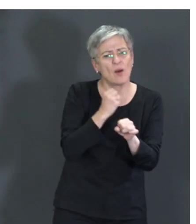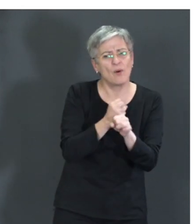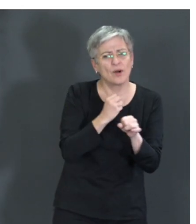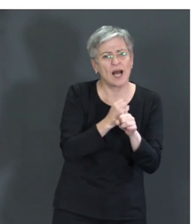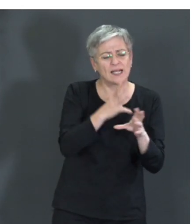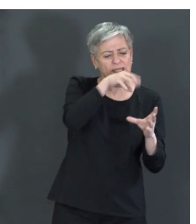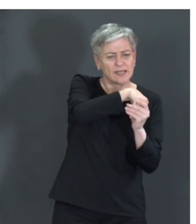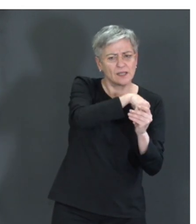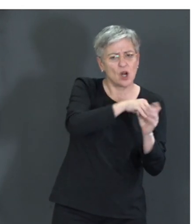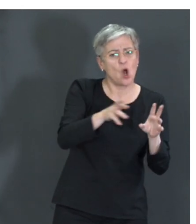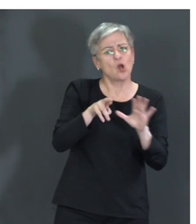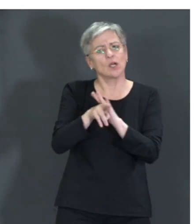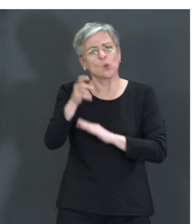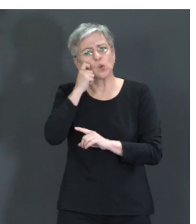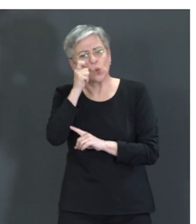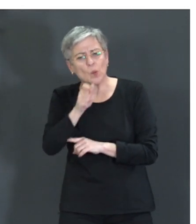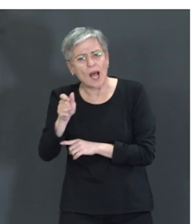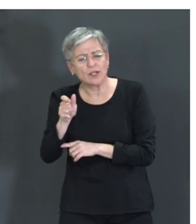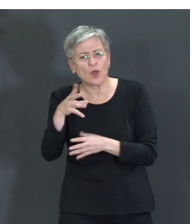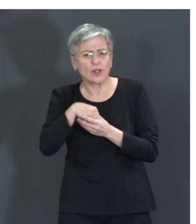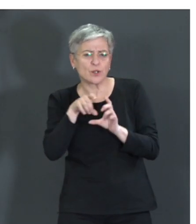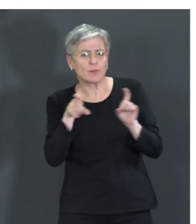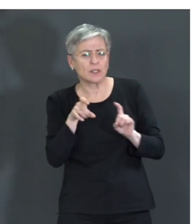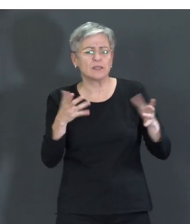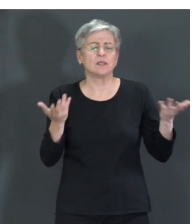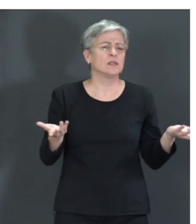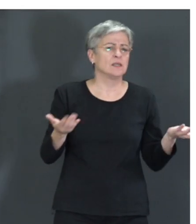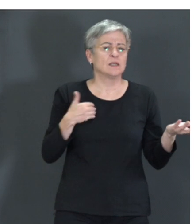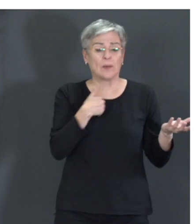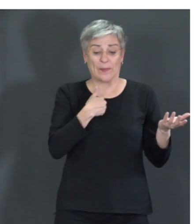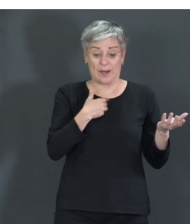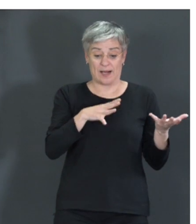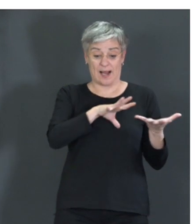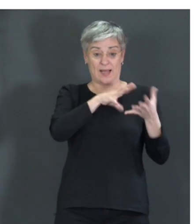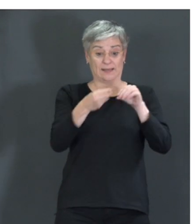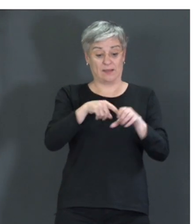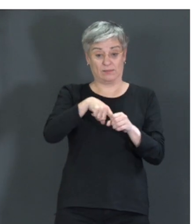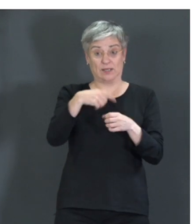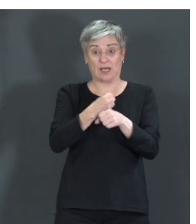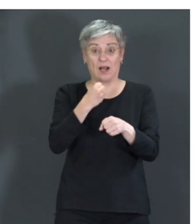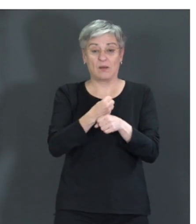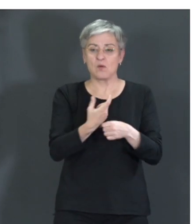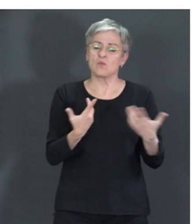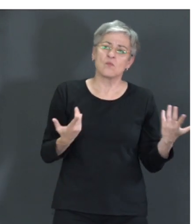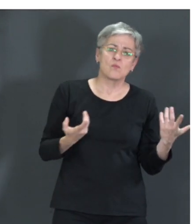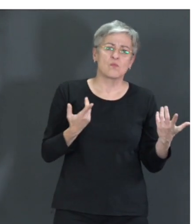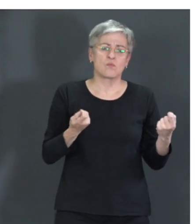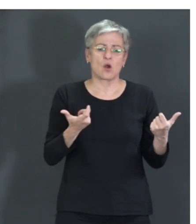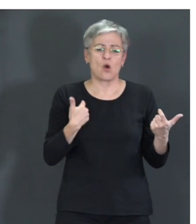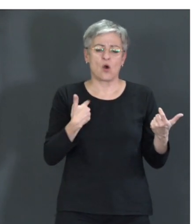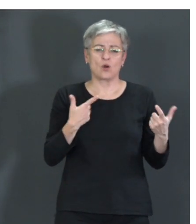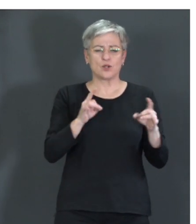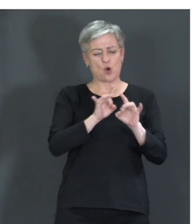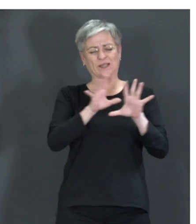en recursos humanos. Yo creo que es un papel que siempre está como